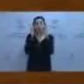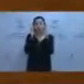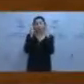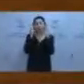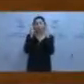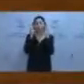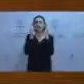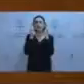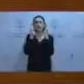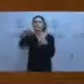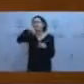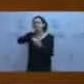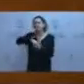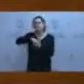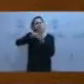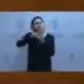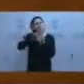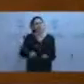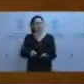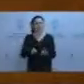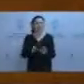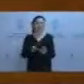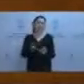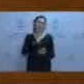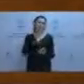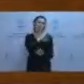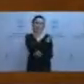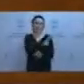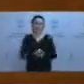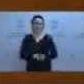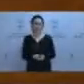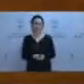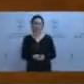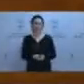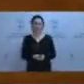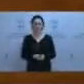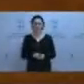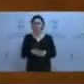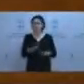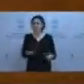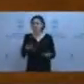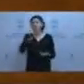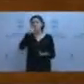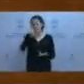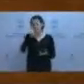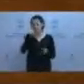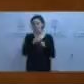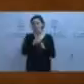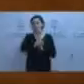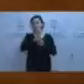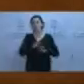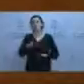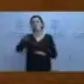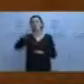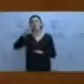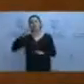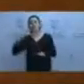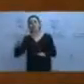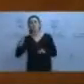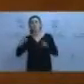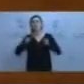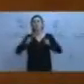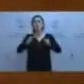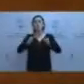el mismo. Seguimos igual que en temporadas pasadas. Y recordarle también el último informe del BBVA, Observatorio